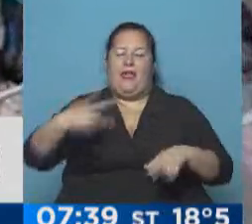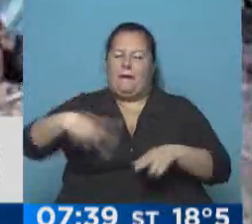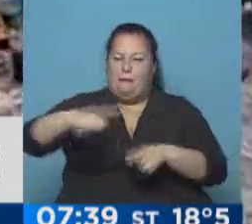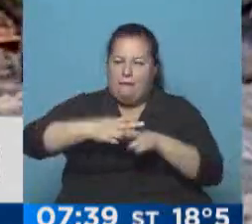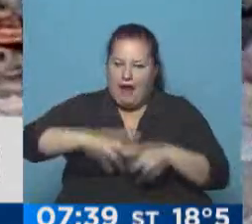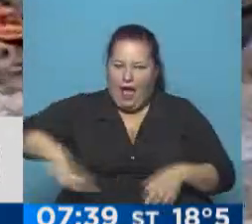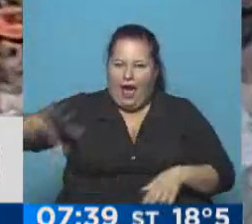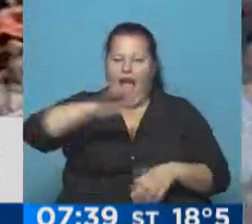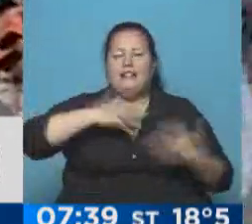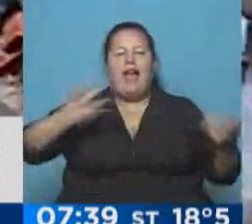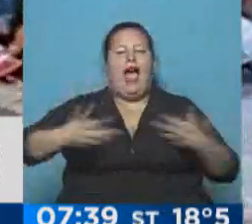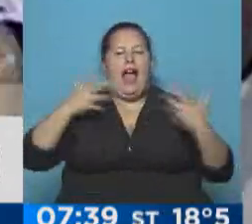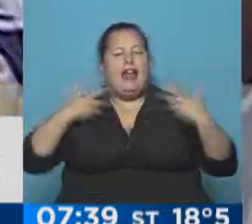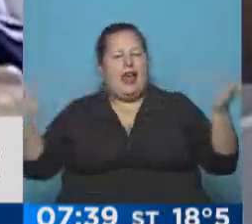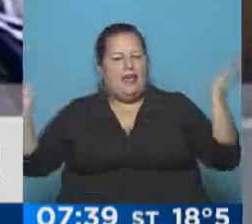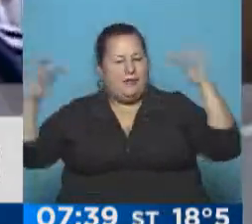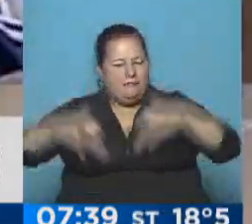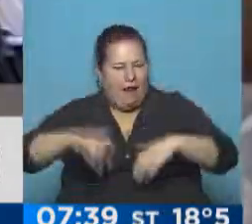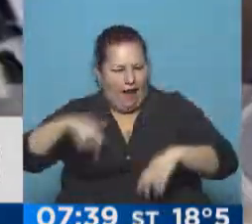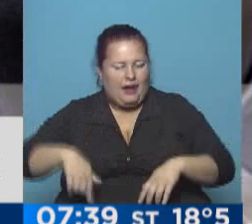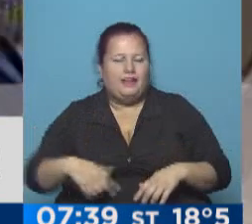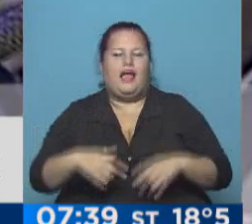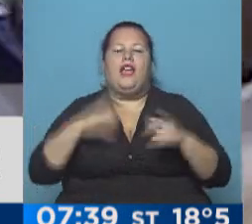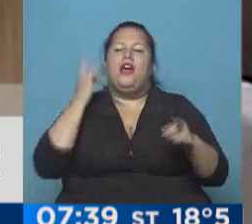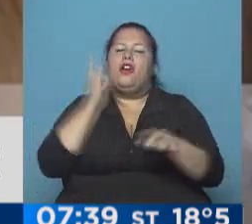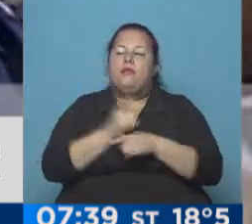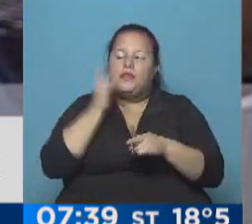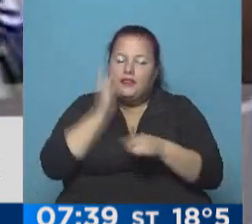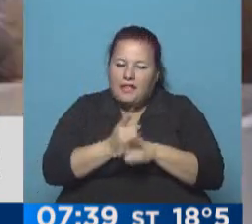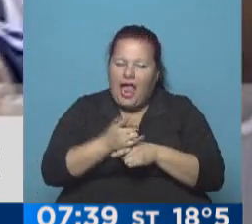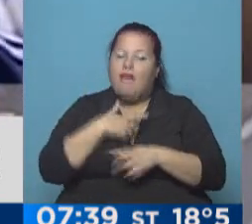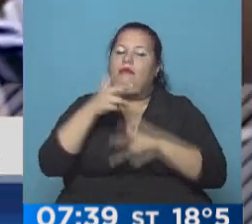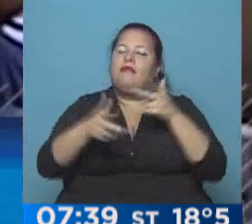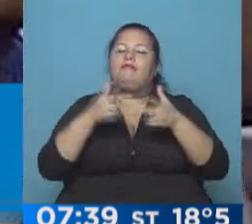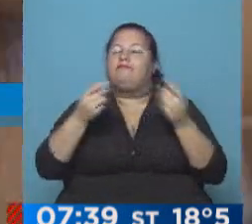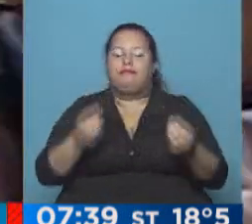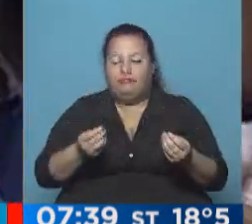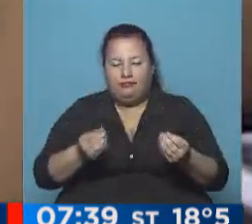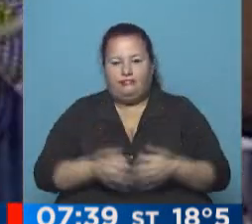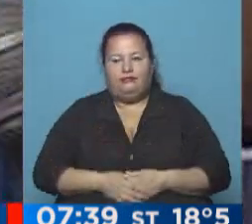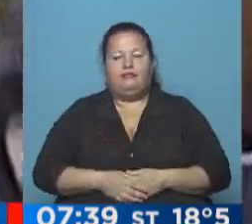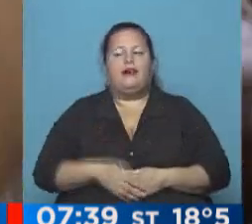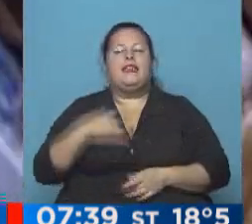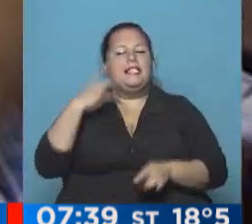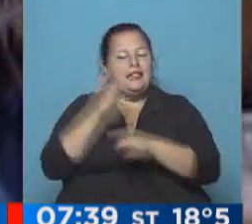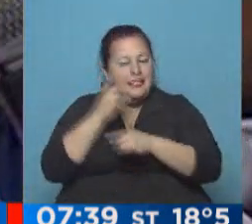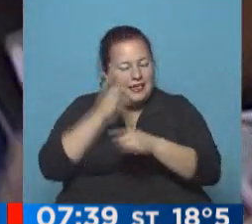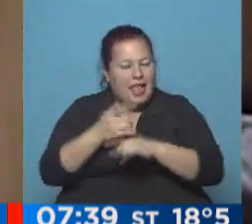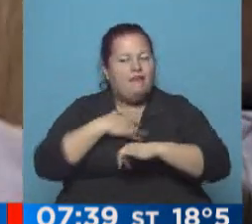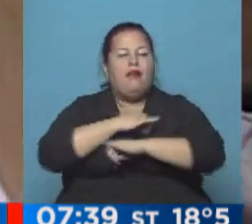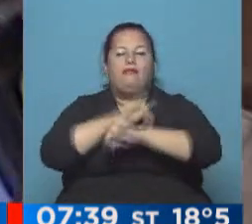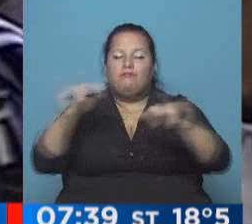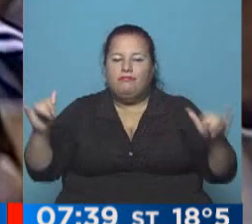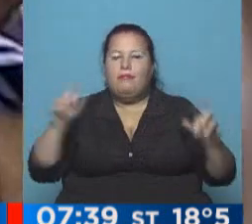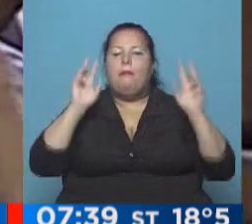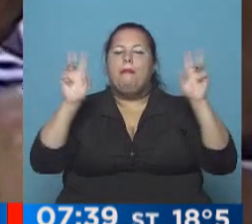La Alegría de esta concentración Y como siempre decimos como siempre decimos